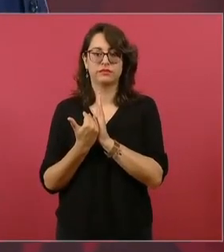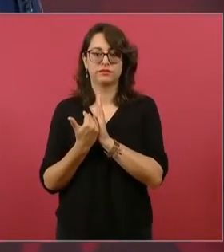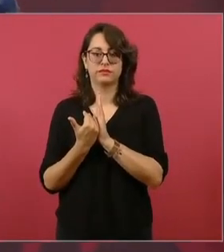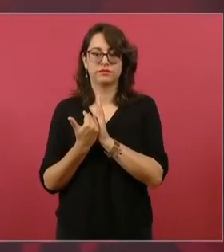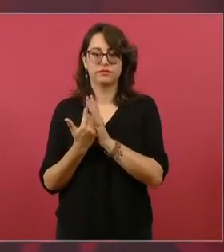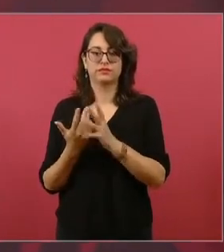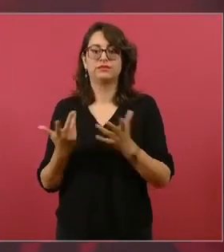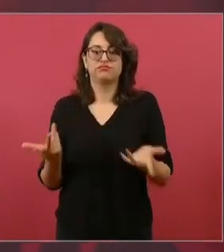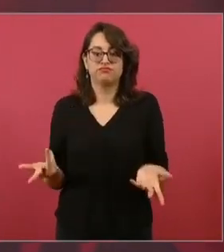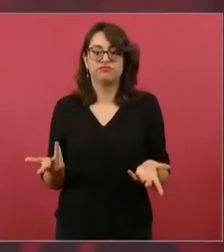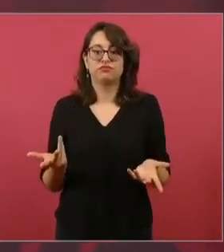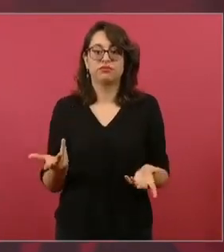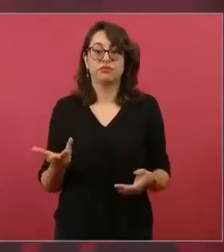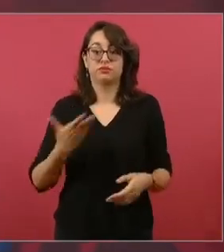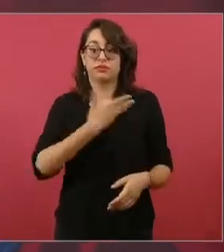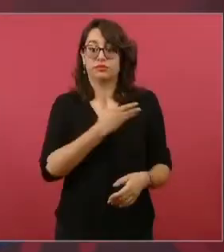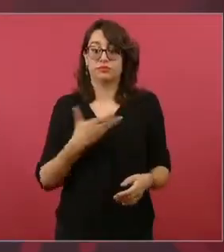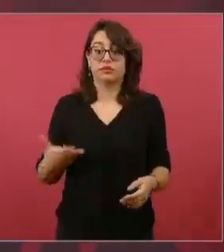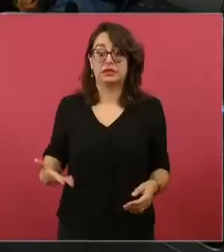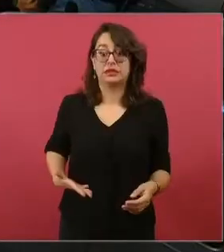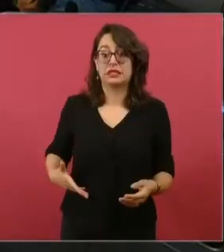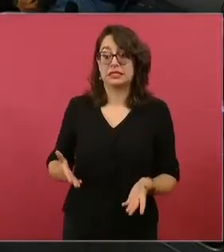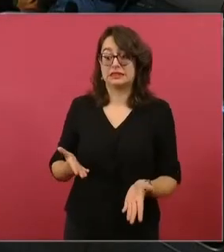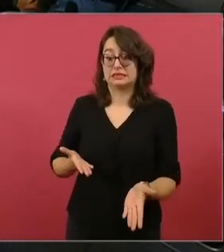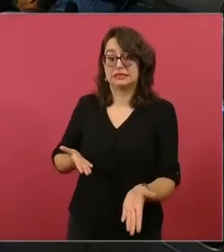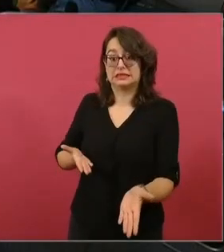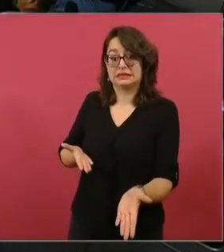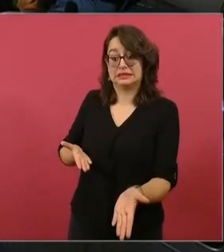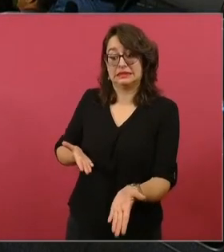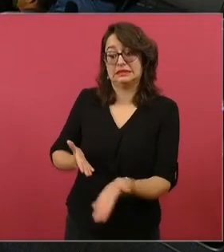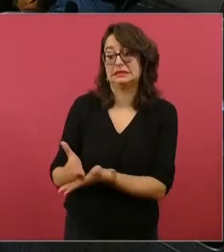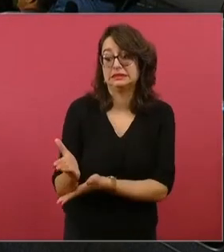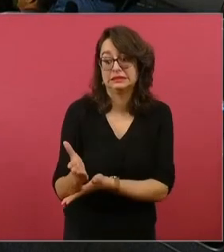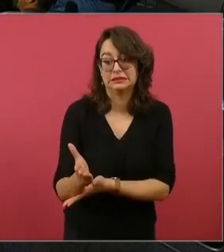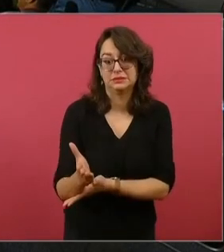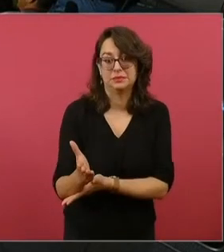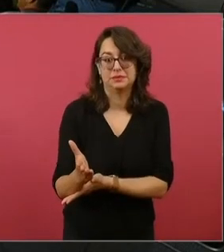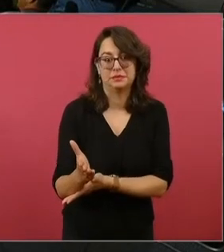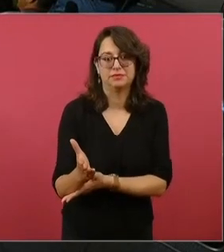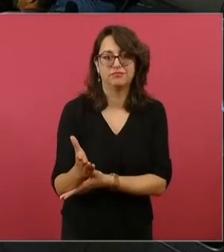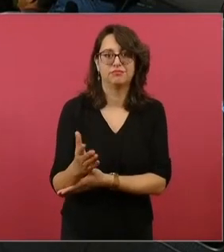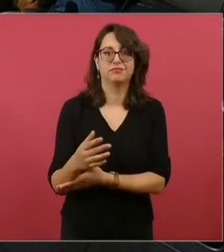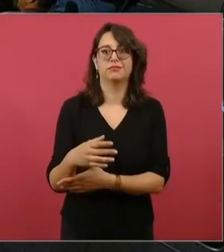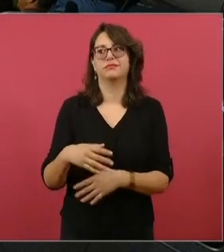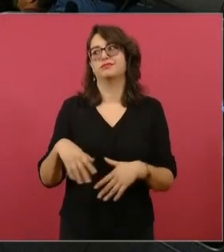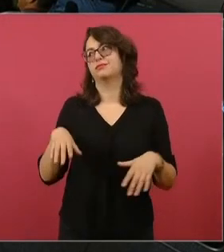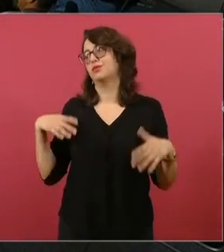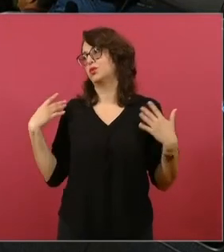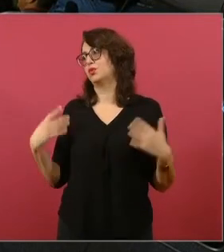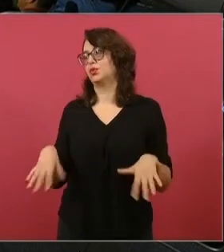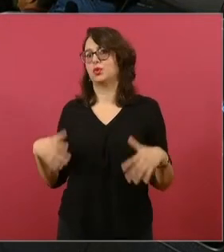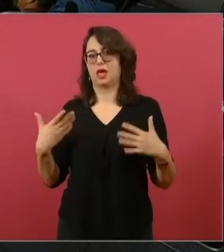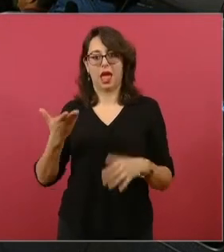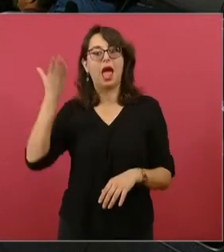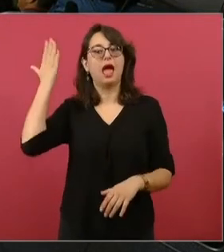Porque si se mete el presidente como se metió Fox, si se hubiese metido